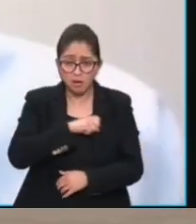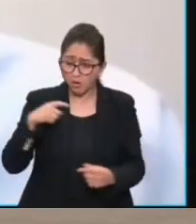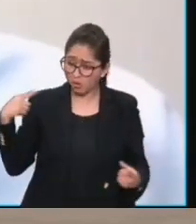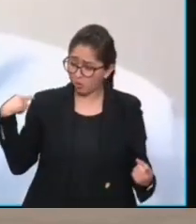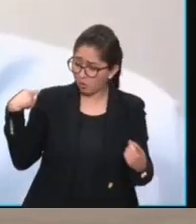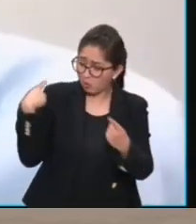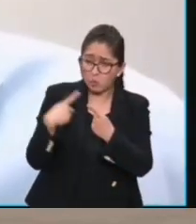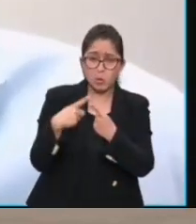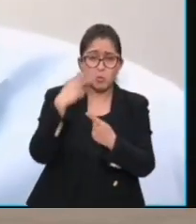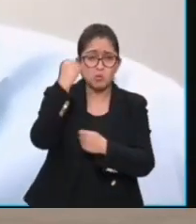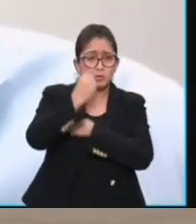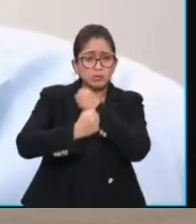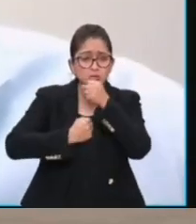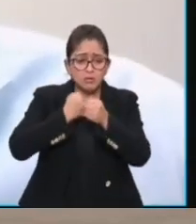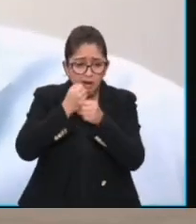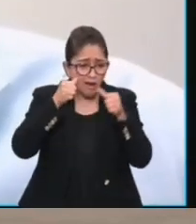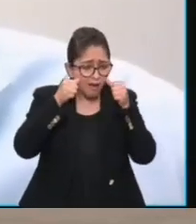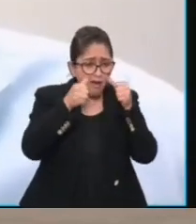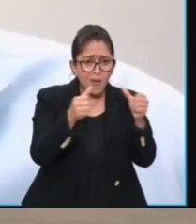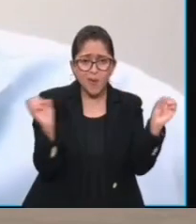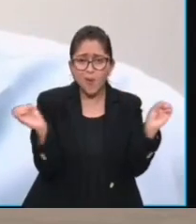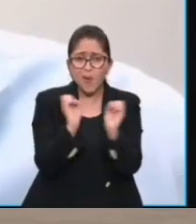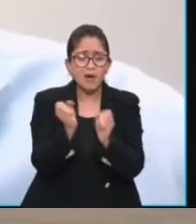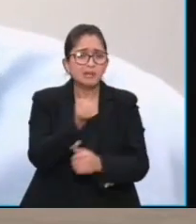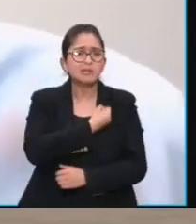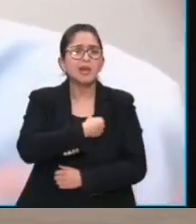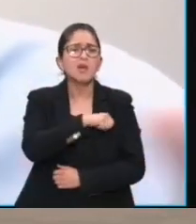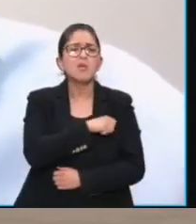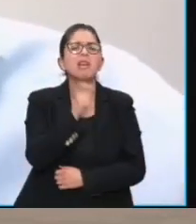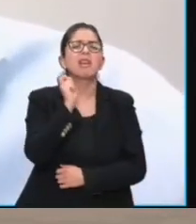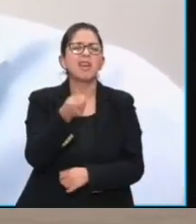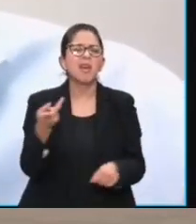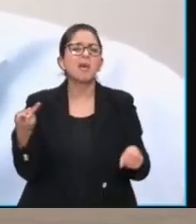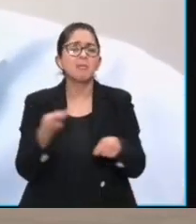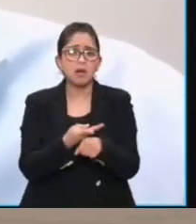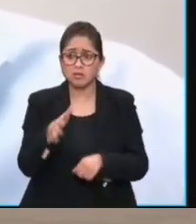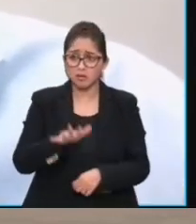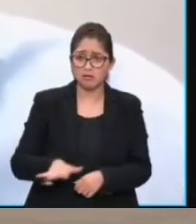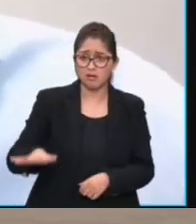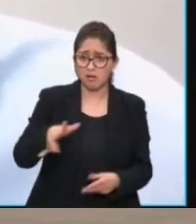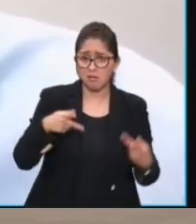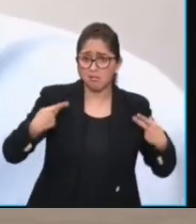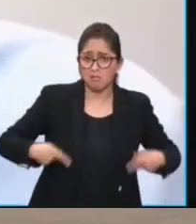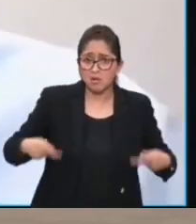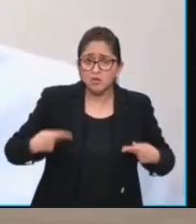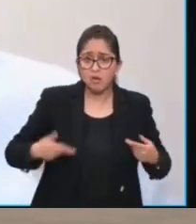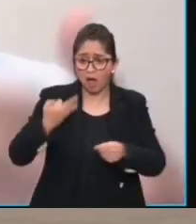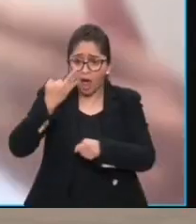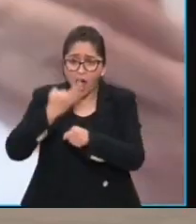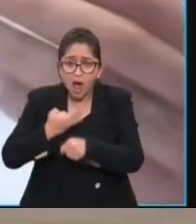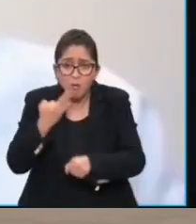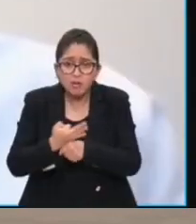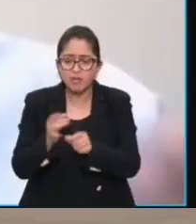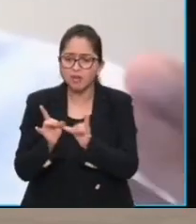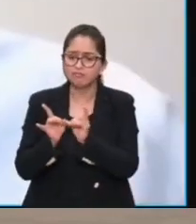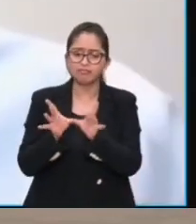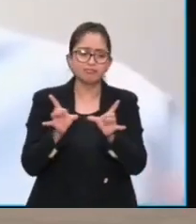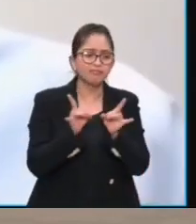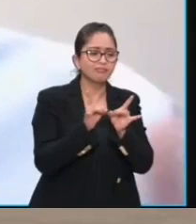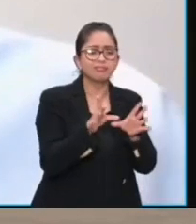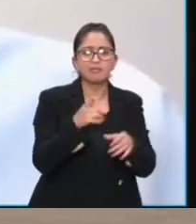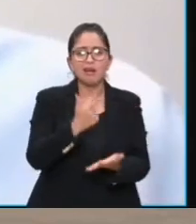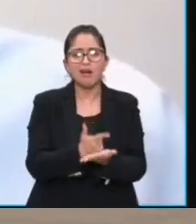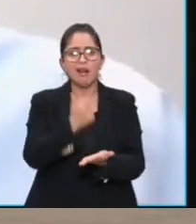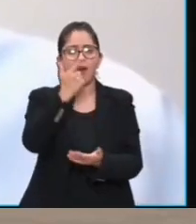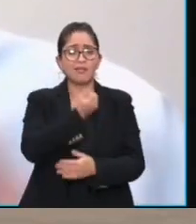generando circunstancias que han implicado el que la población sea más vulnerable y además que el costo